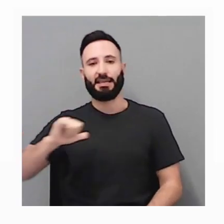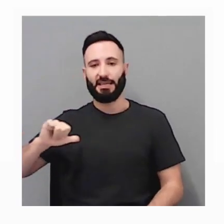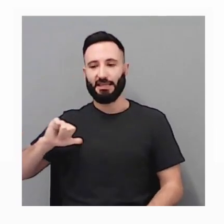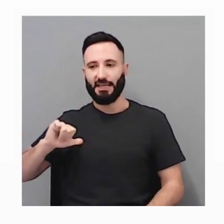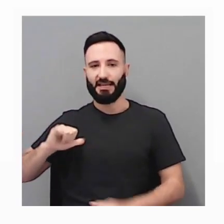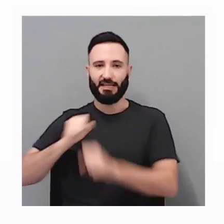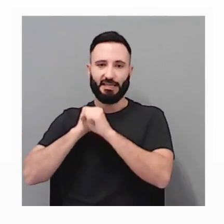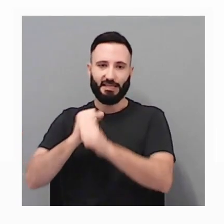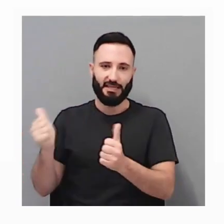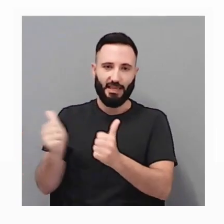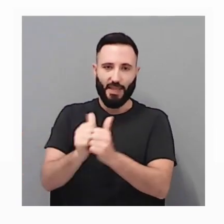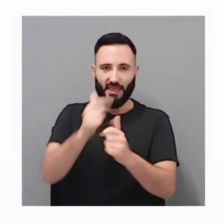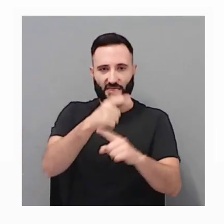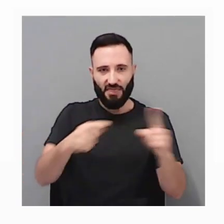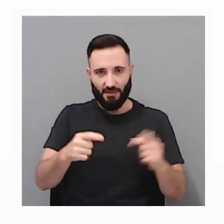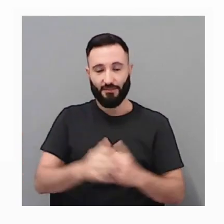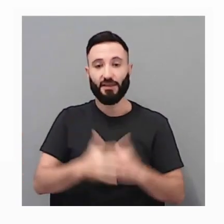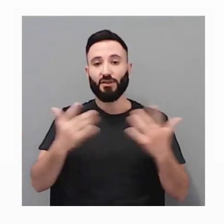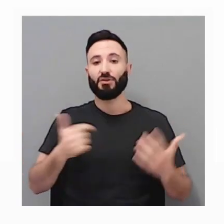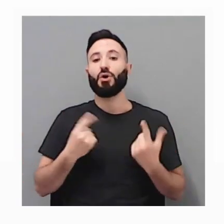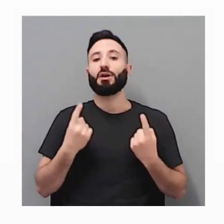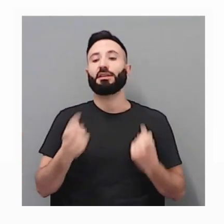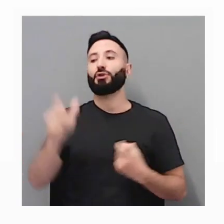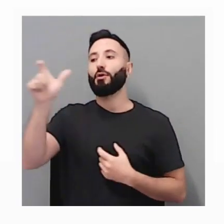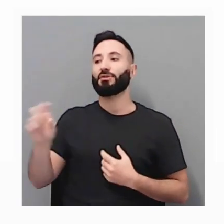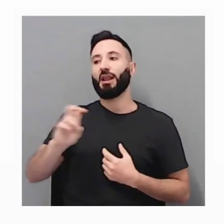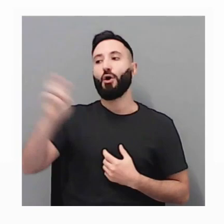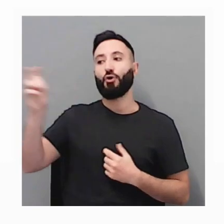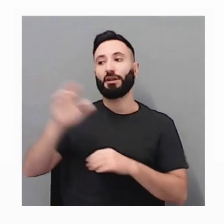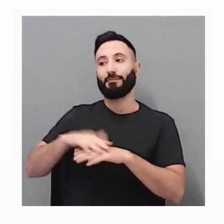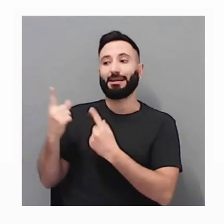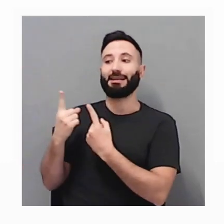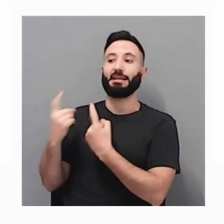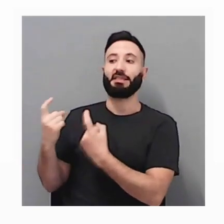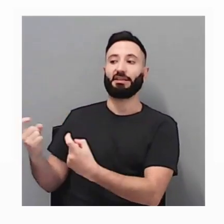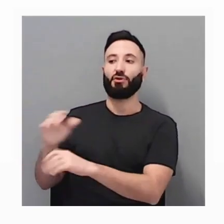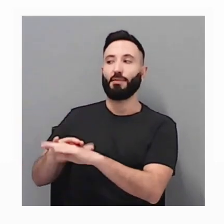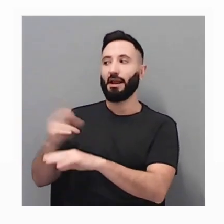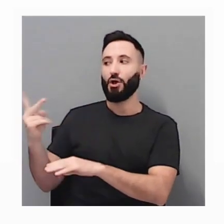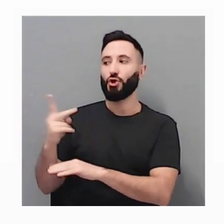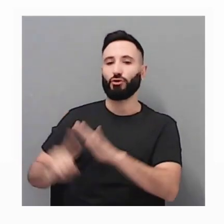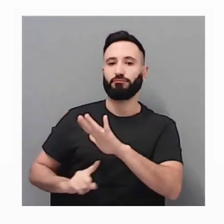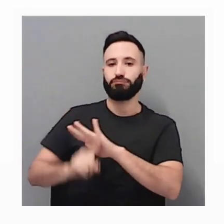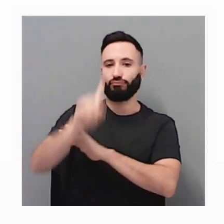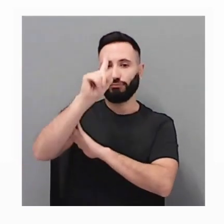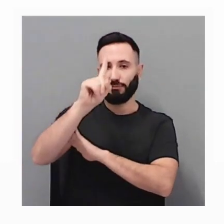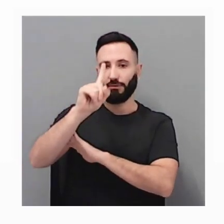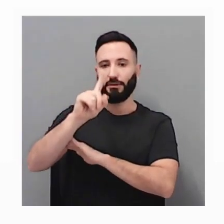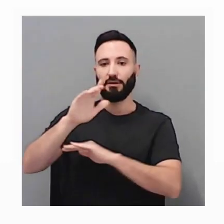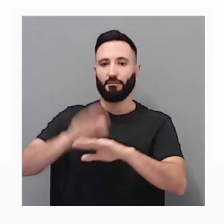Entonces, yo necesito de una otra persona para crecer, para ser